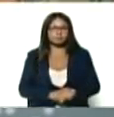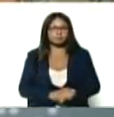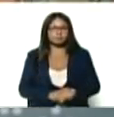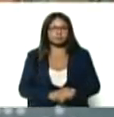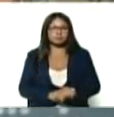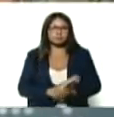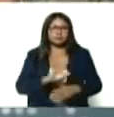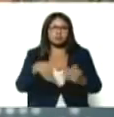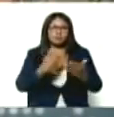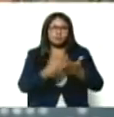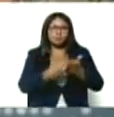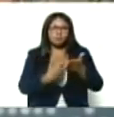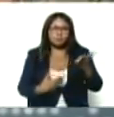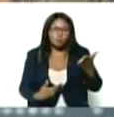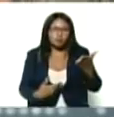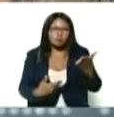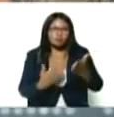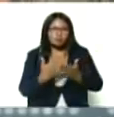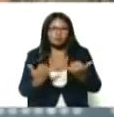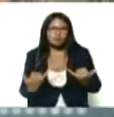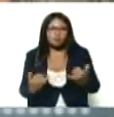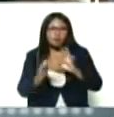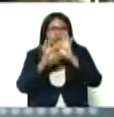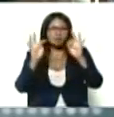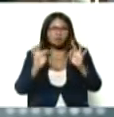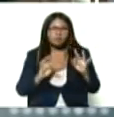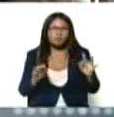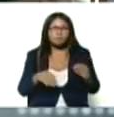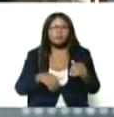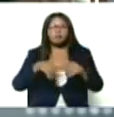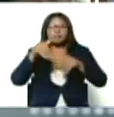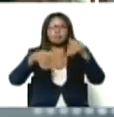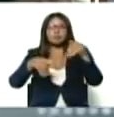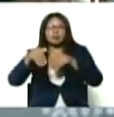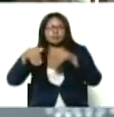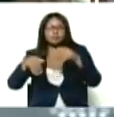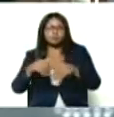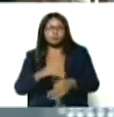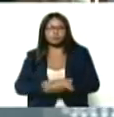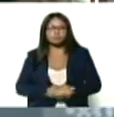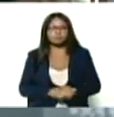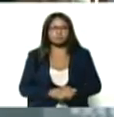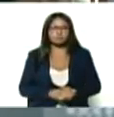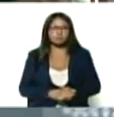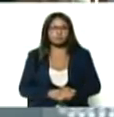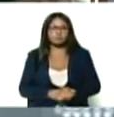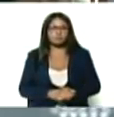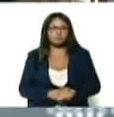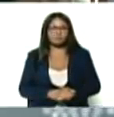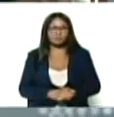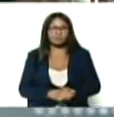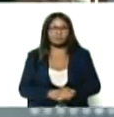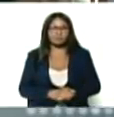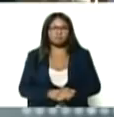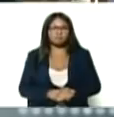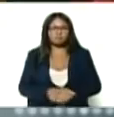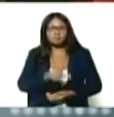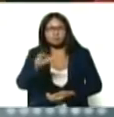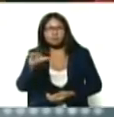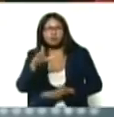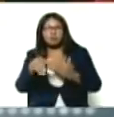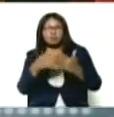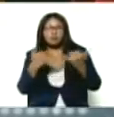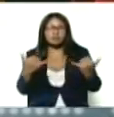propuesta del método de elección de los candidatos y candidatas para